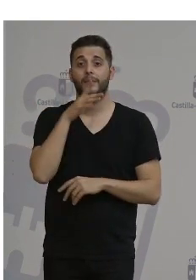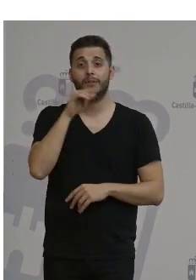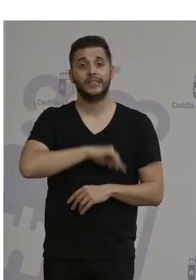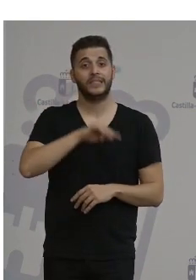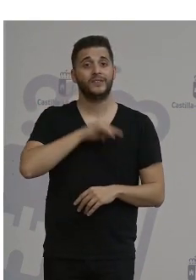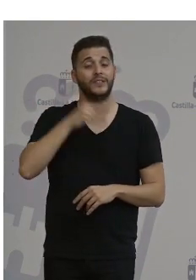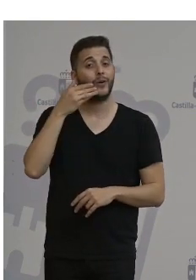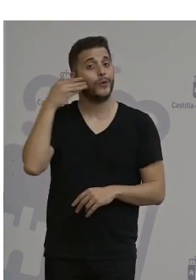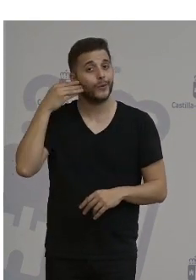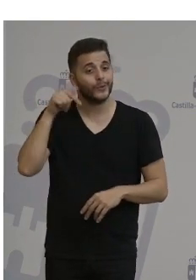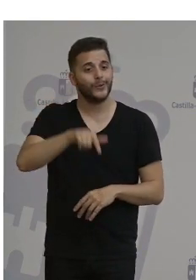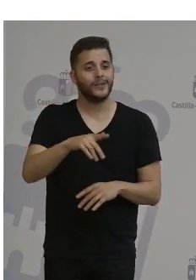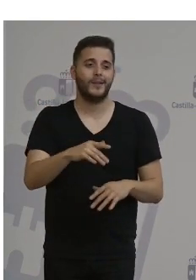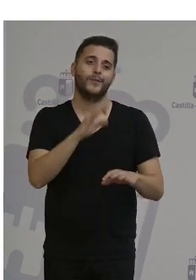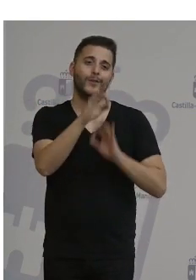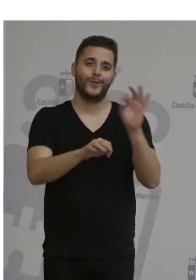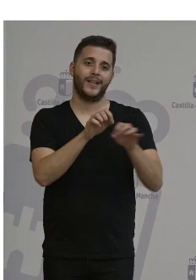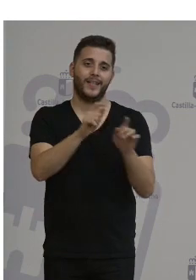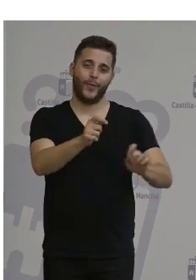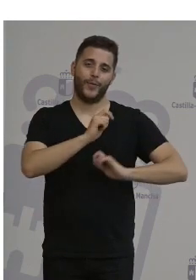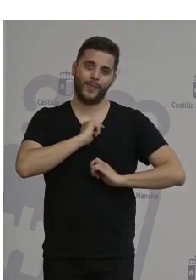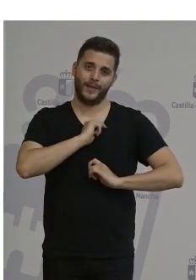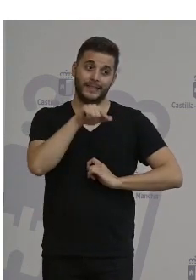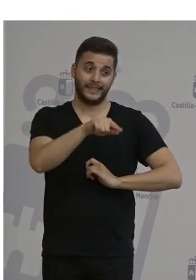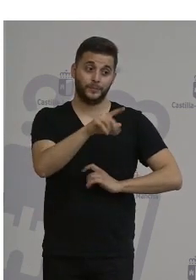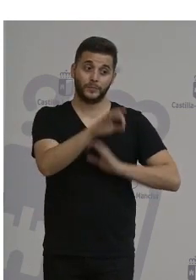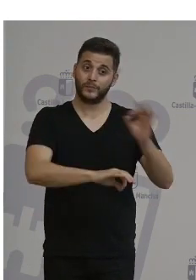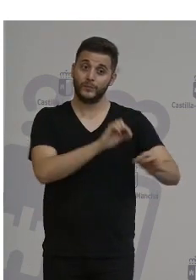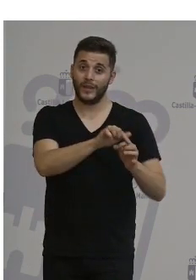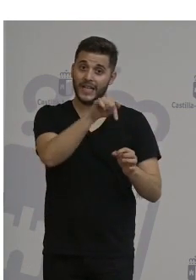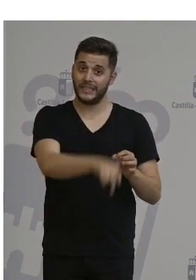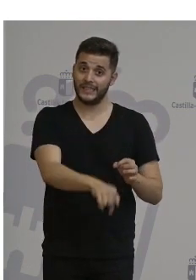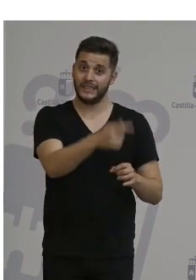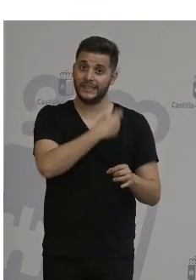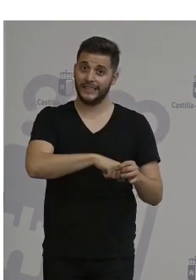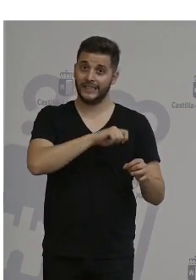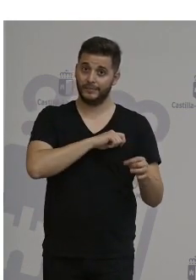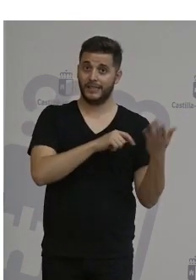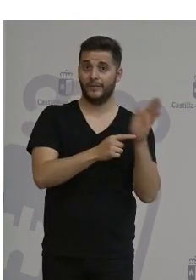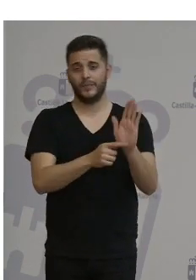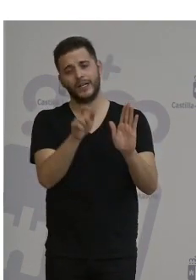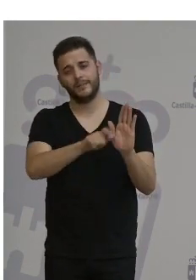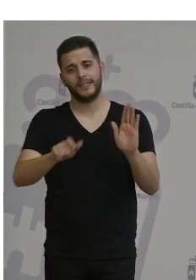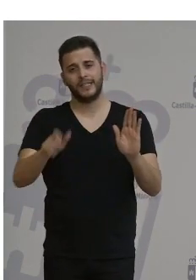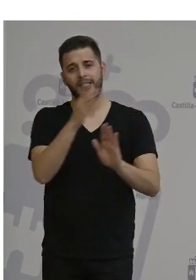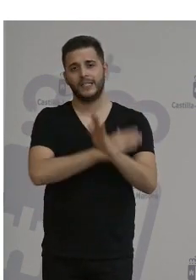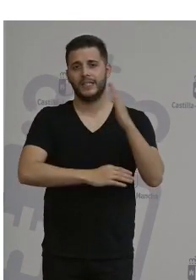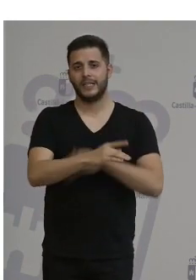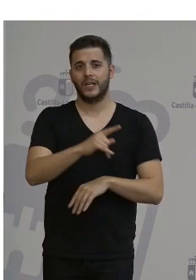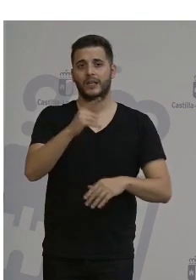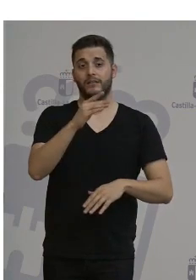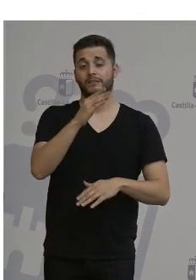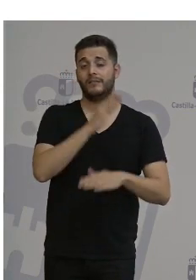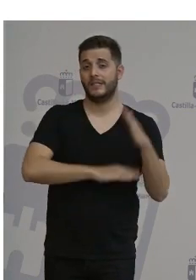recibirlo de esta organización, que representa en España a las personas con discapacidad intelectual o del desarrollo